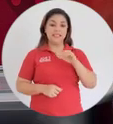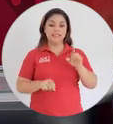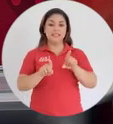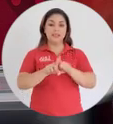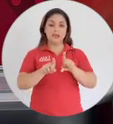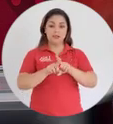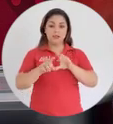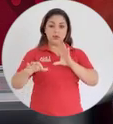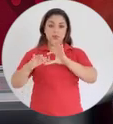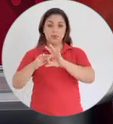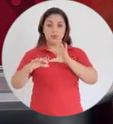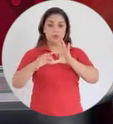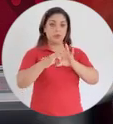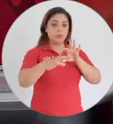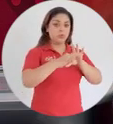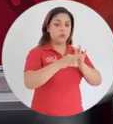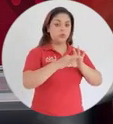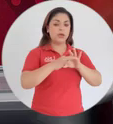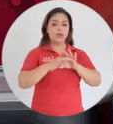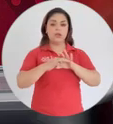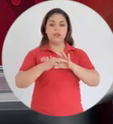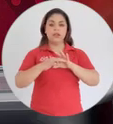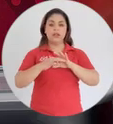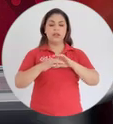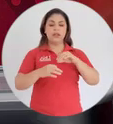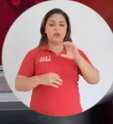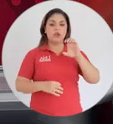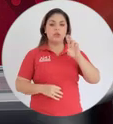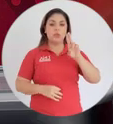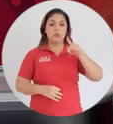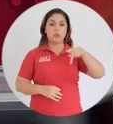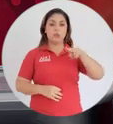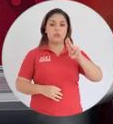en las cúpulas empresariales.